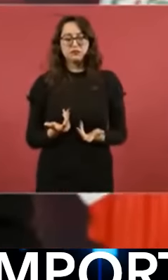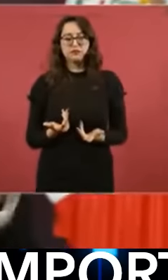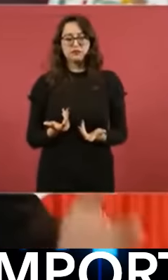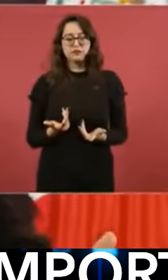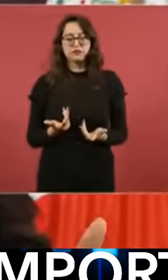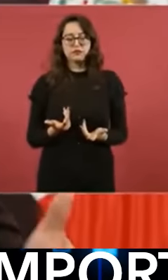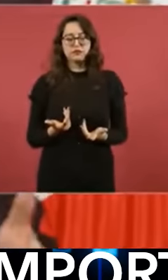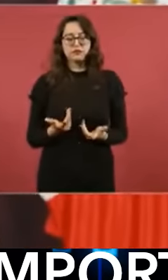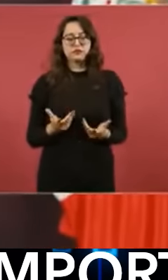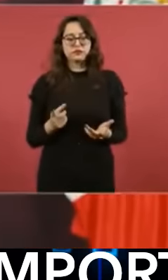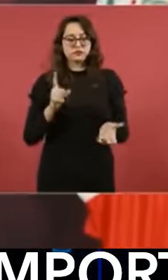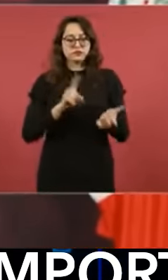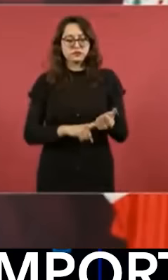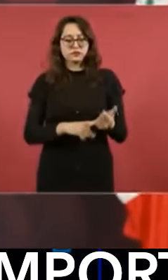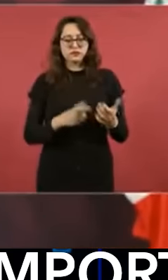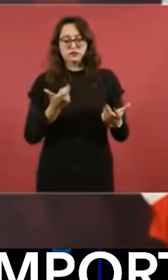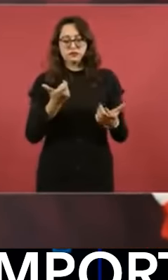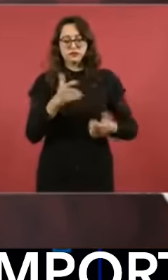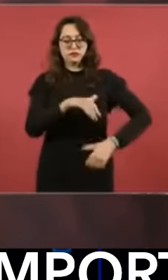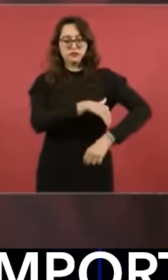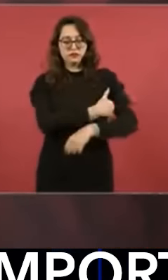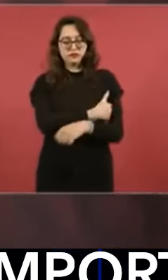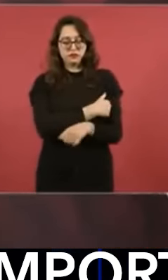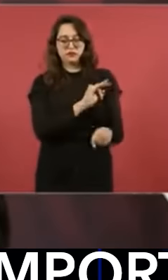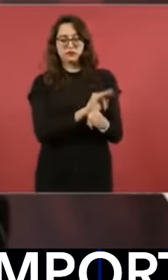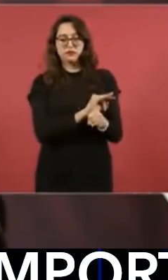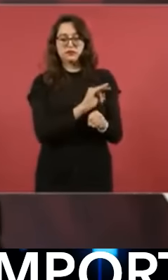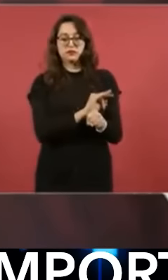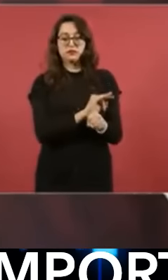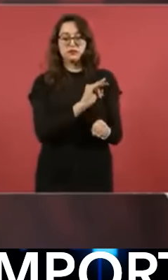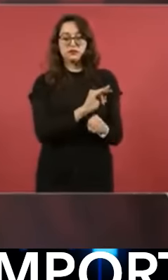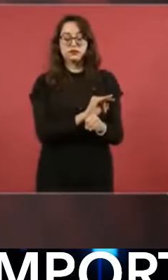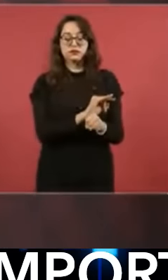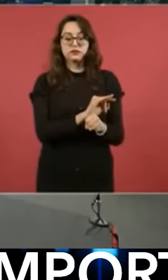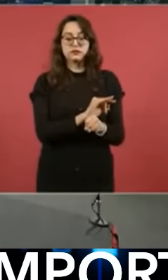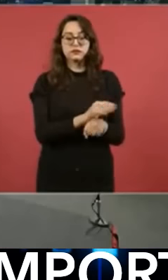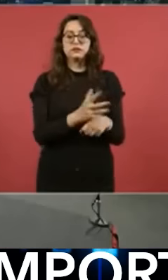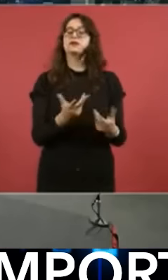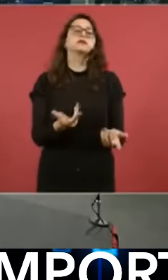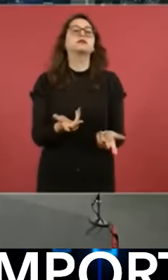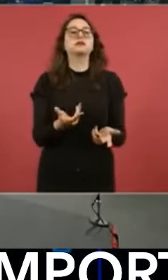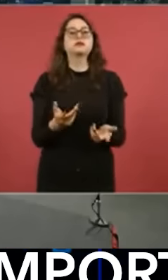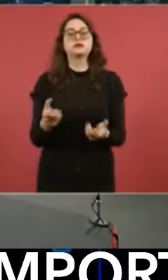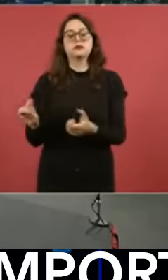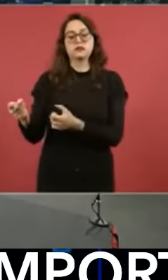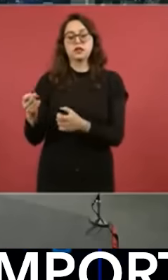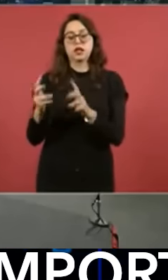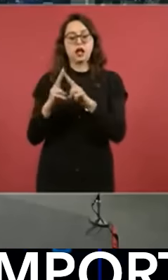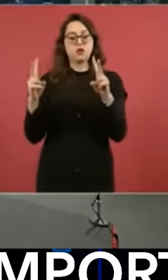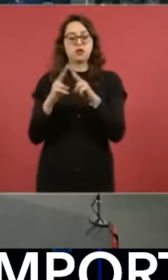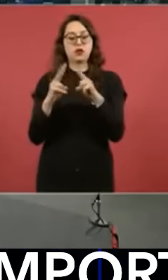su caja fuerte, una entrada para los vehículos de valores,